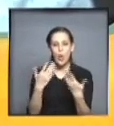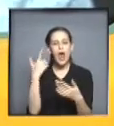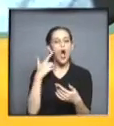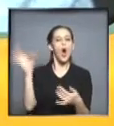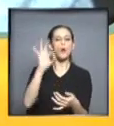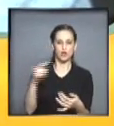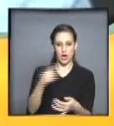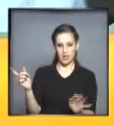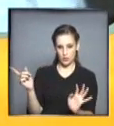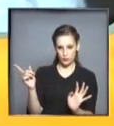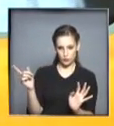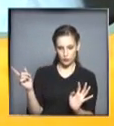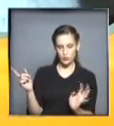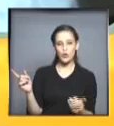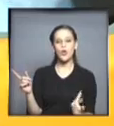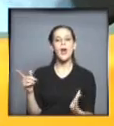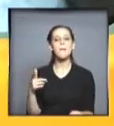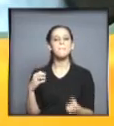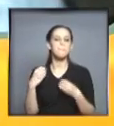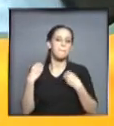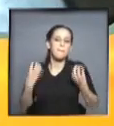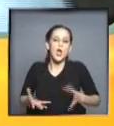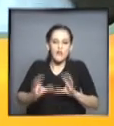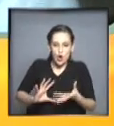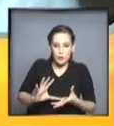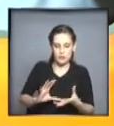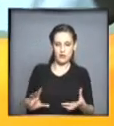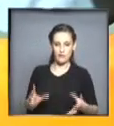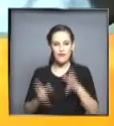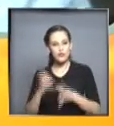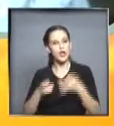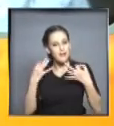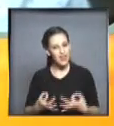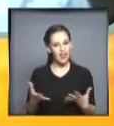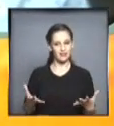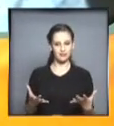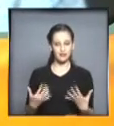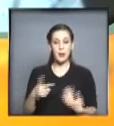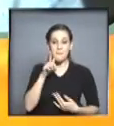que esto funcione de una mejor forma. Creo que es eso.